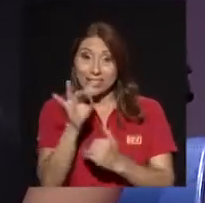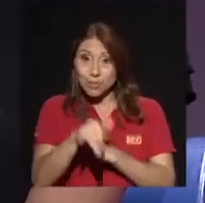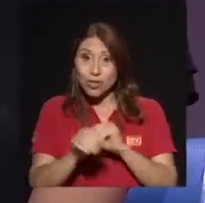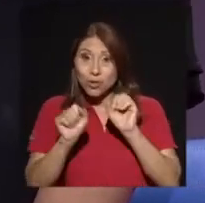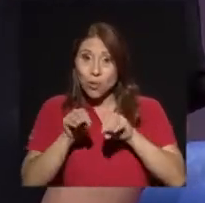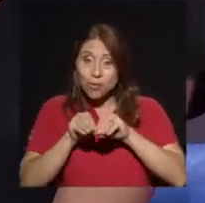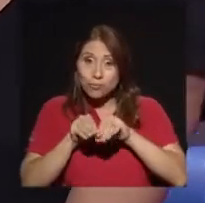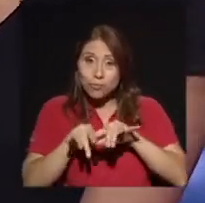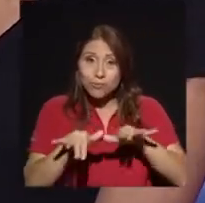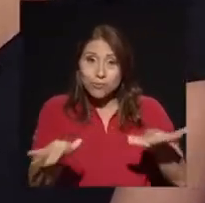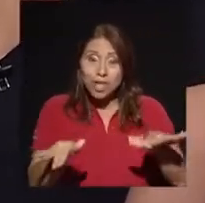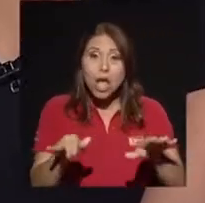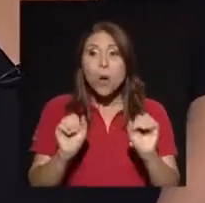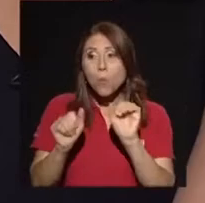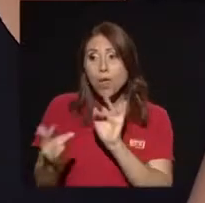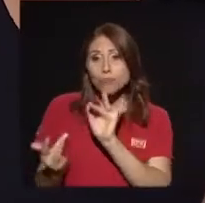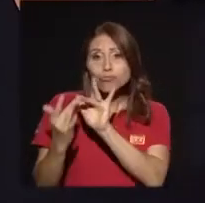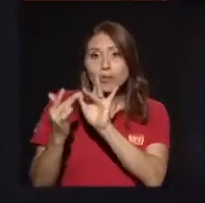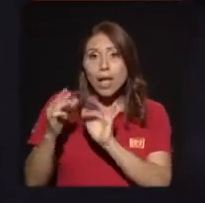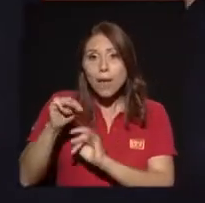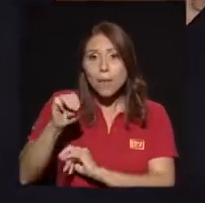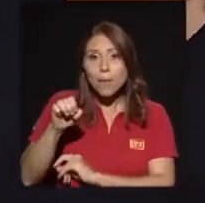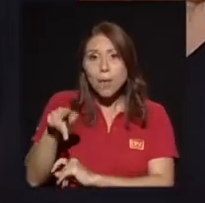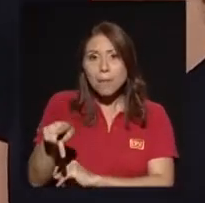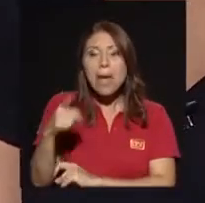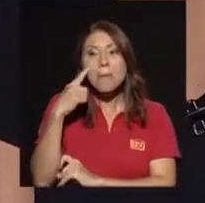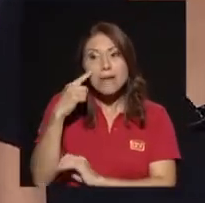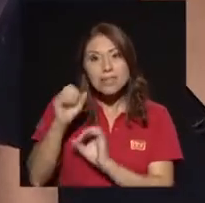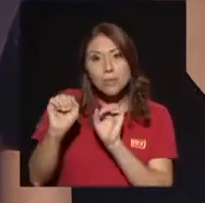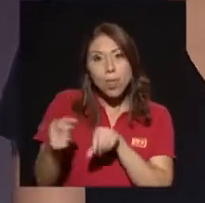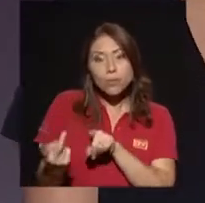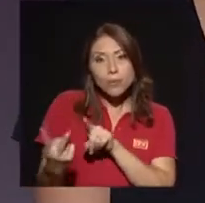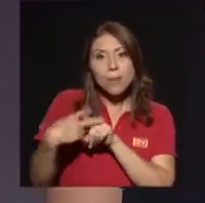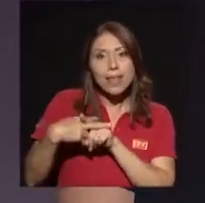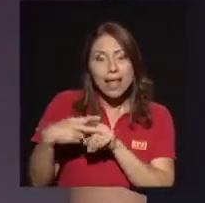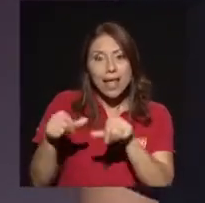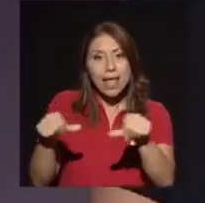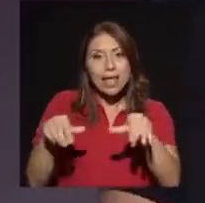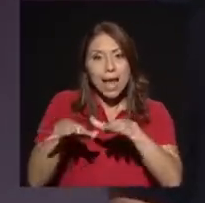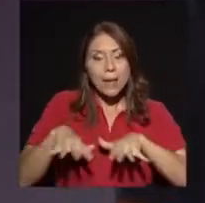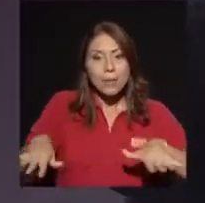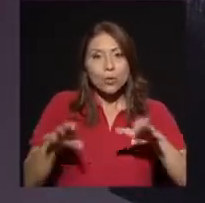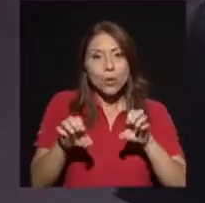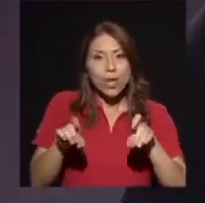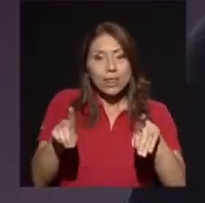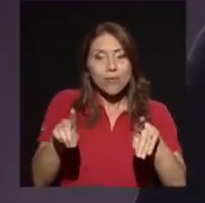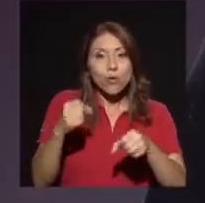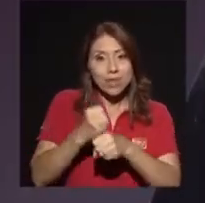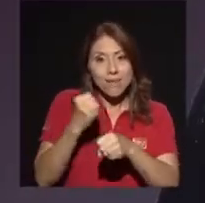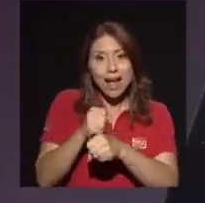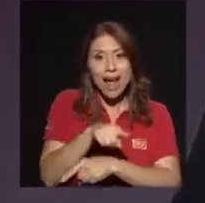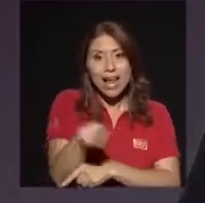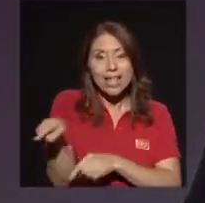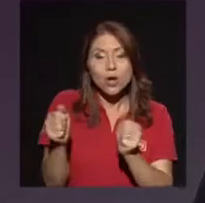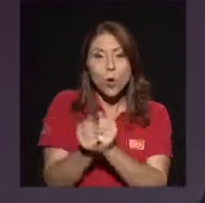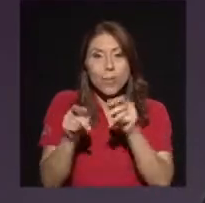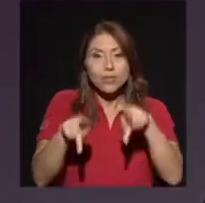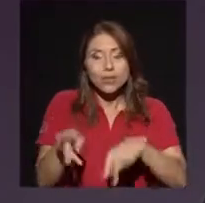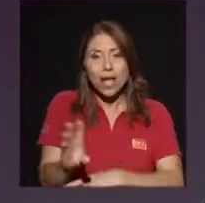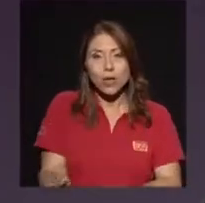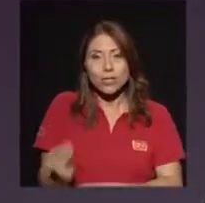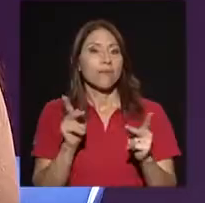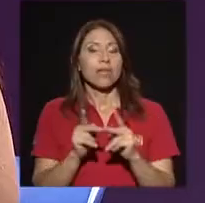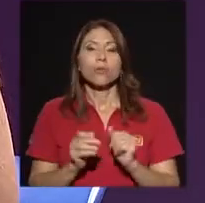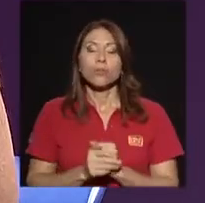expandirlo, llevarlo al MEP, a ver si podemos implementarlo también en el ámbito educativo y trabajar ahí con personas adolescentes. ¿Cuál